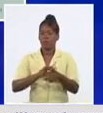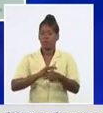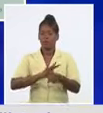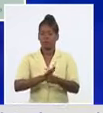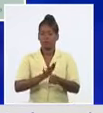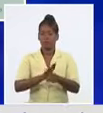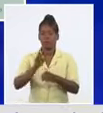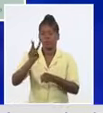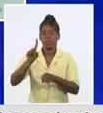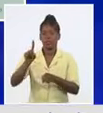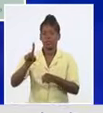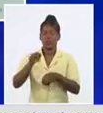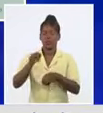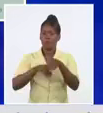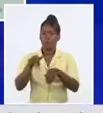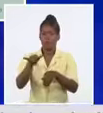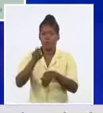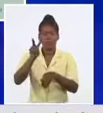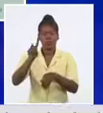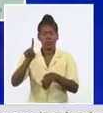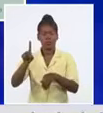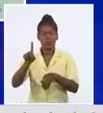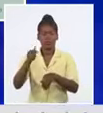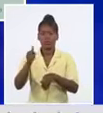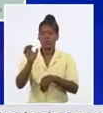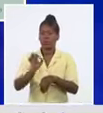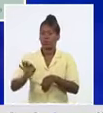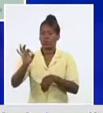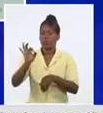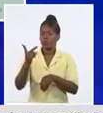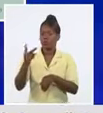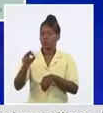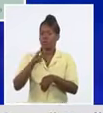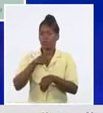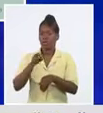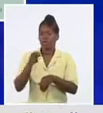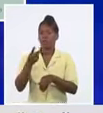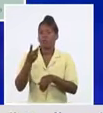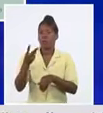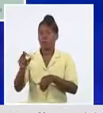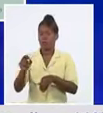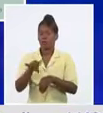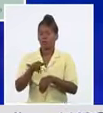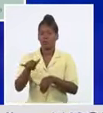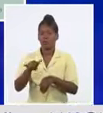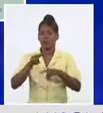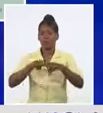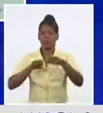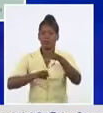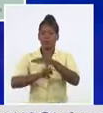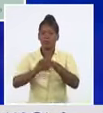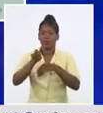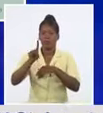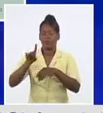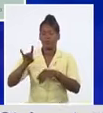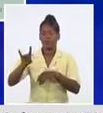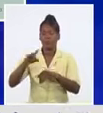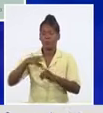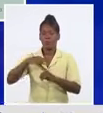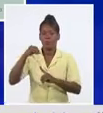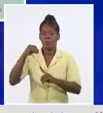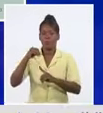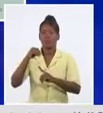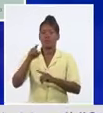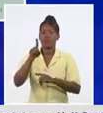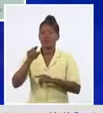21, al igual que Playa, 10 de octubre 20, al igual que El Cerro, Habana del Este 19, Plaza de la Revolución